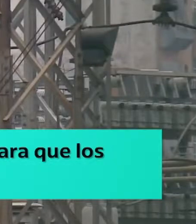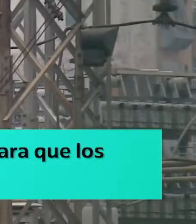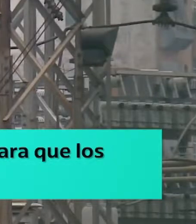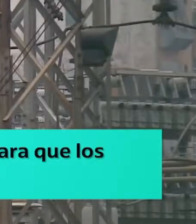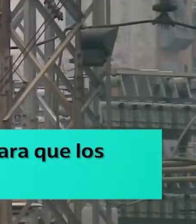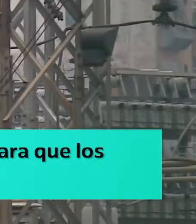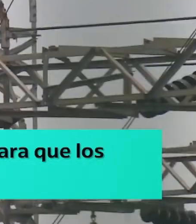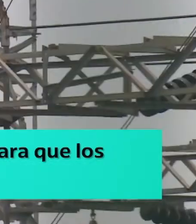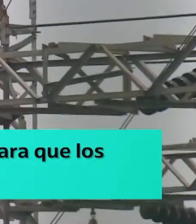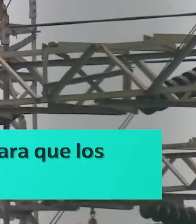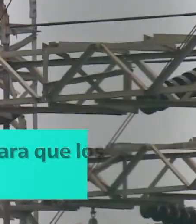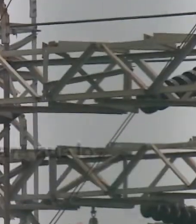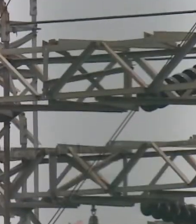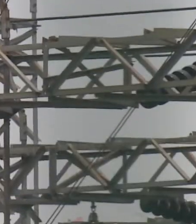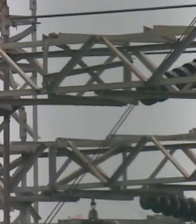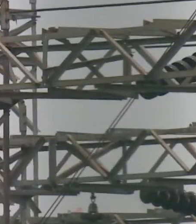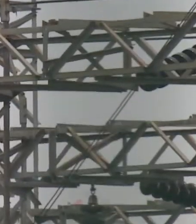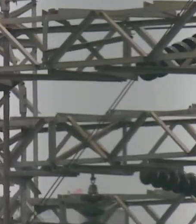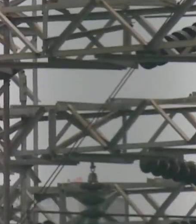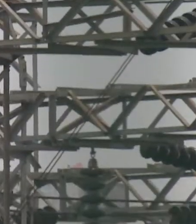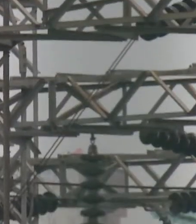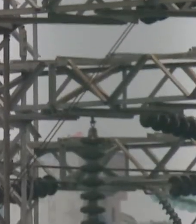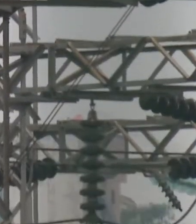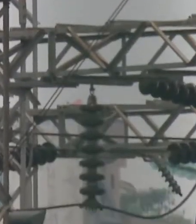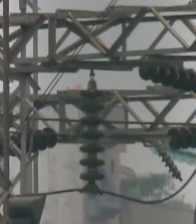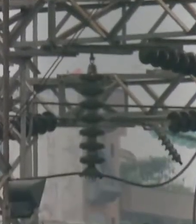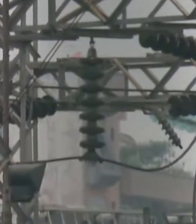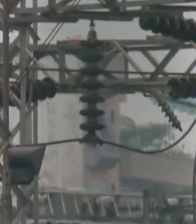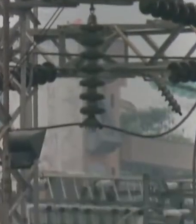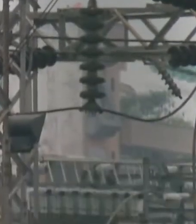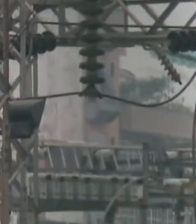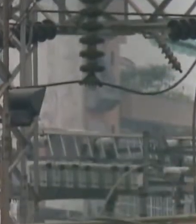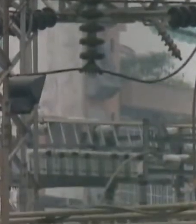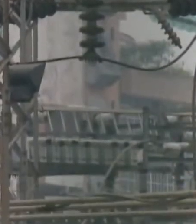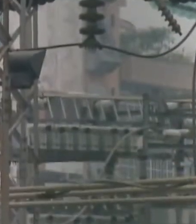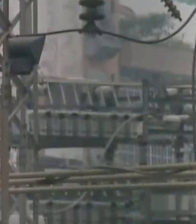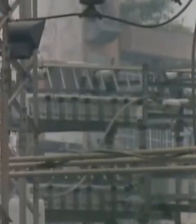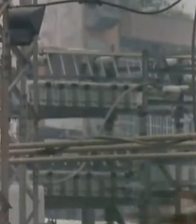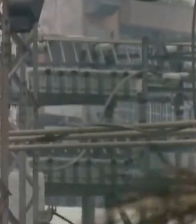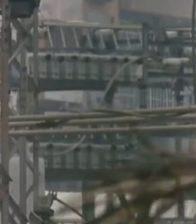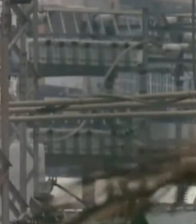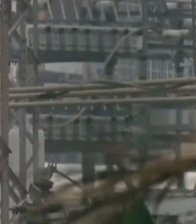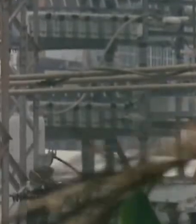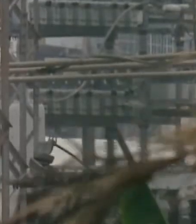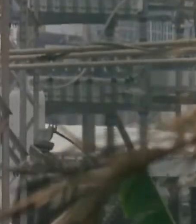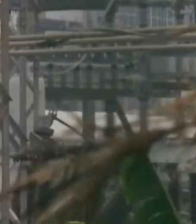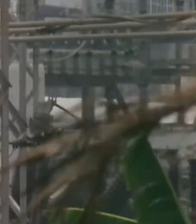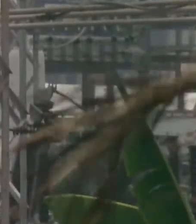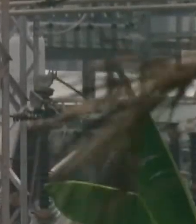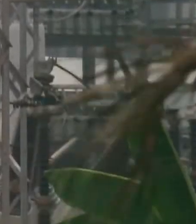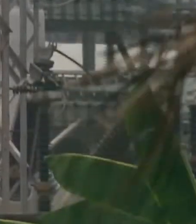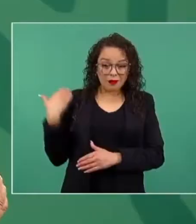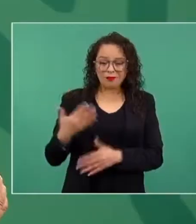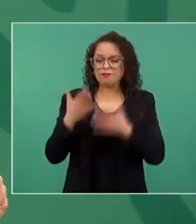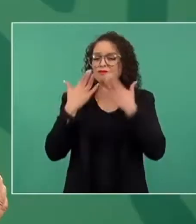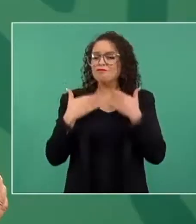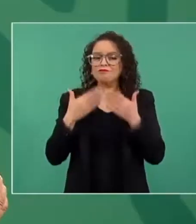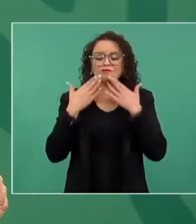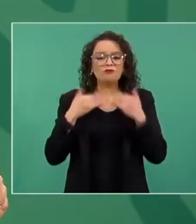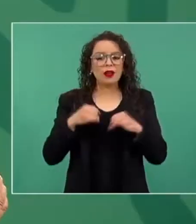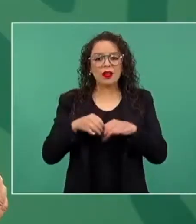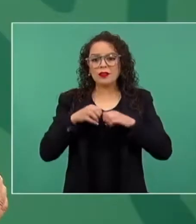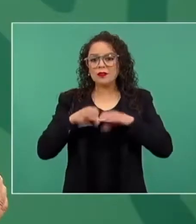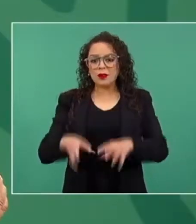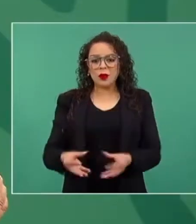explicarán a detalle la reforma eléctrica para que los mexicanos la conozcan bien. Así lo informó el presidente de México, Andrés Manuel López